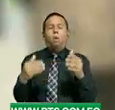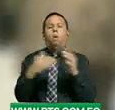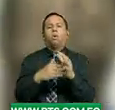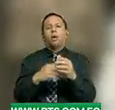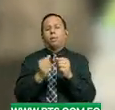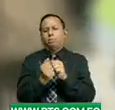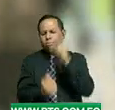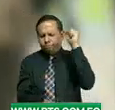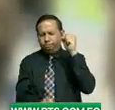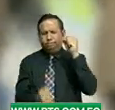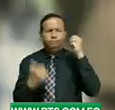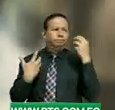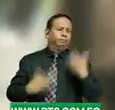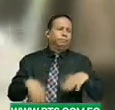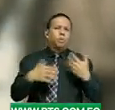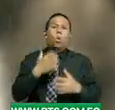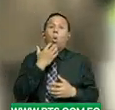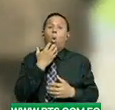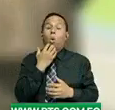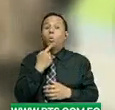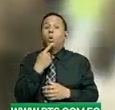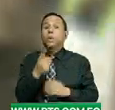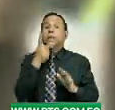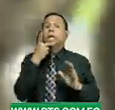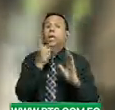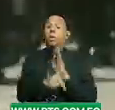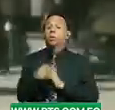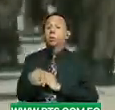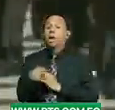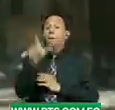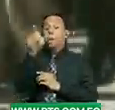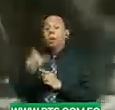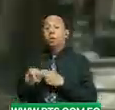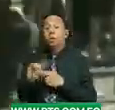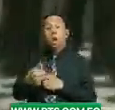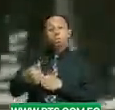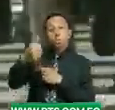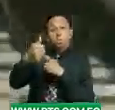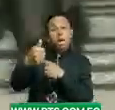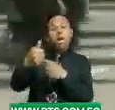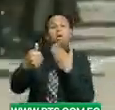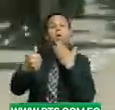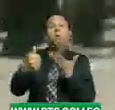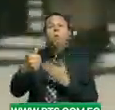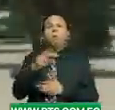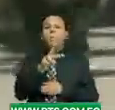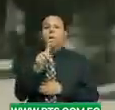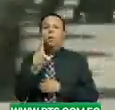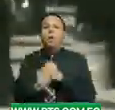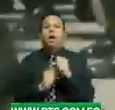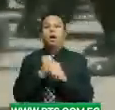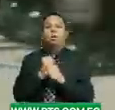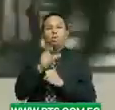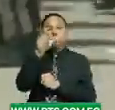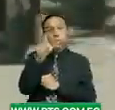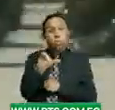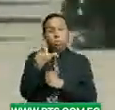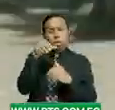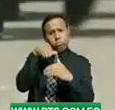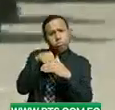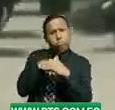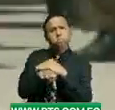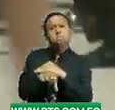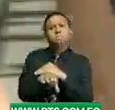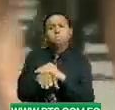por supuesto abuso sexual. Según la fiscalía, todo habría ocurrido cuando un cadete de 21 años de edad ingresó a las habitaciones de